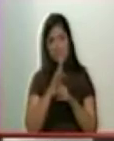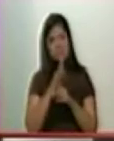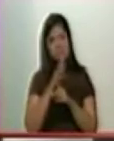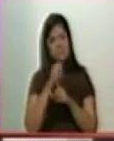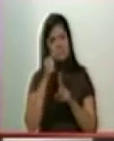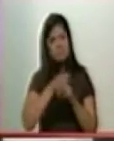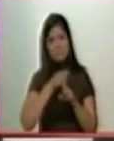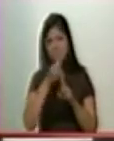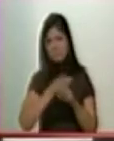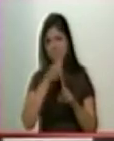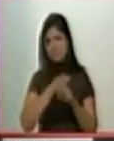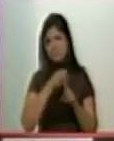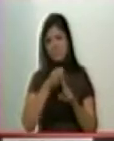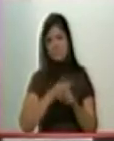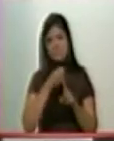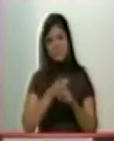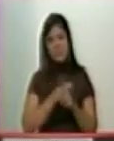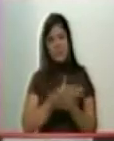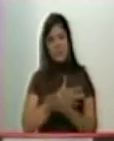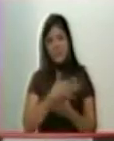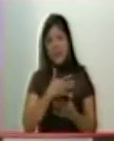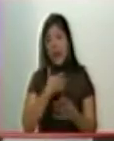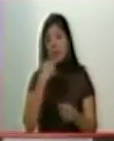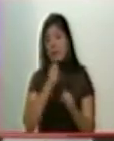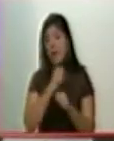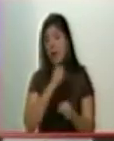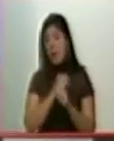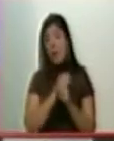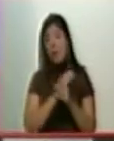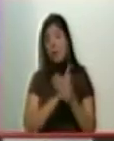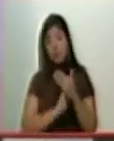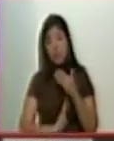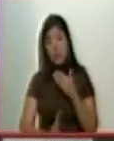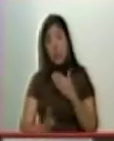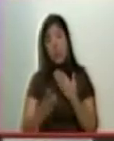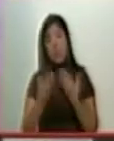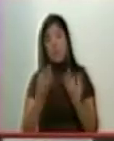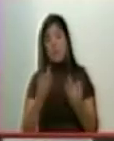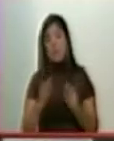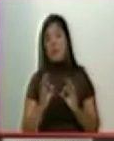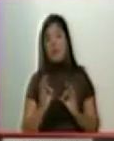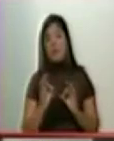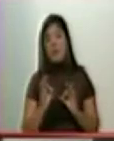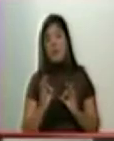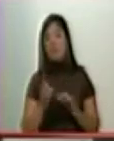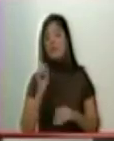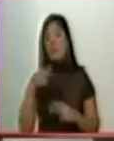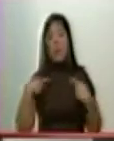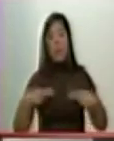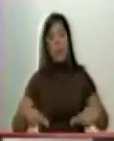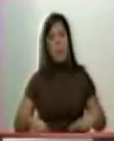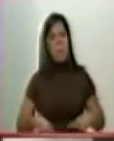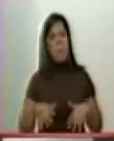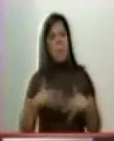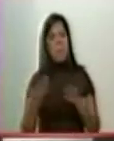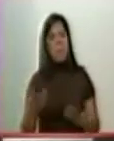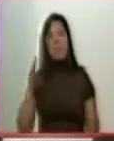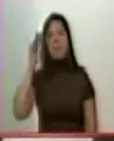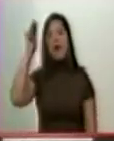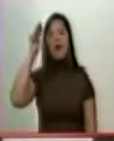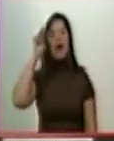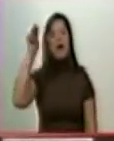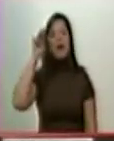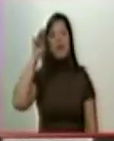pasión a la tarea más noble y a la tarea más humana, que es ser